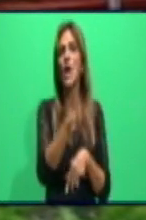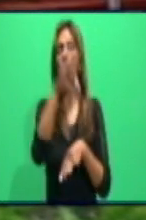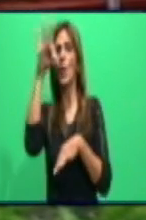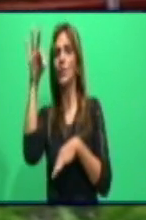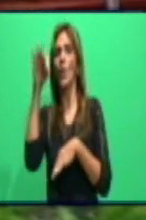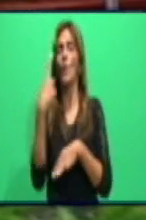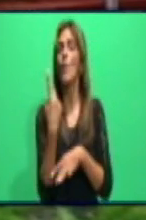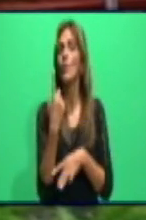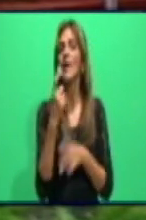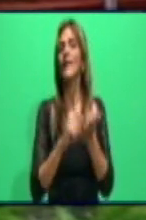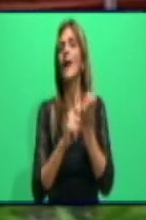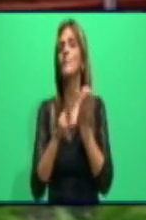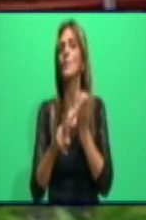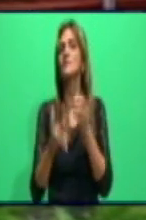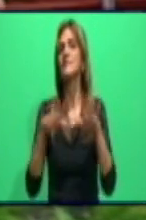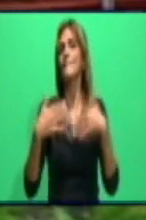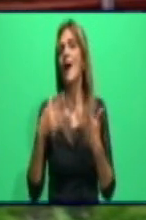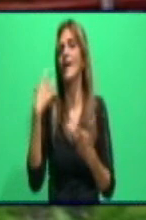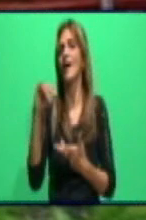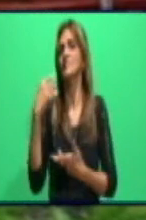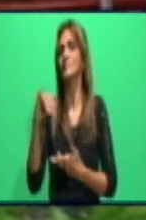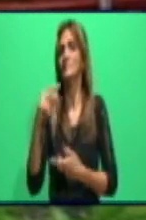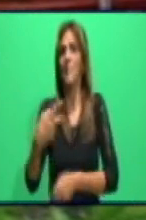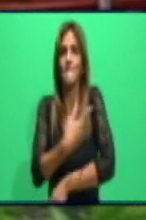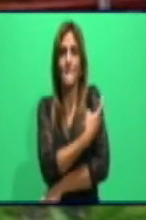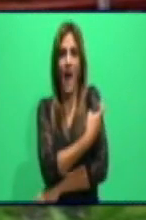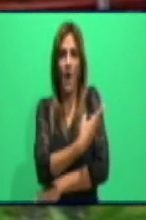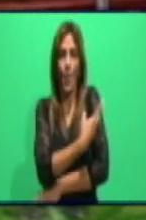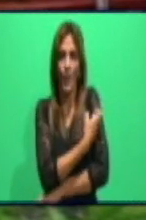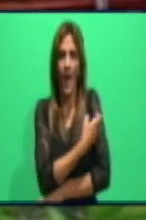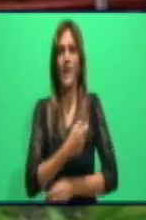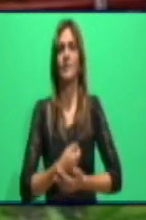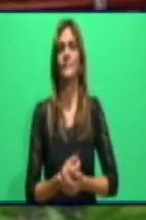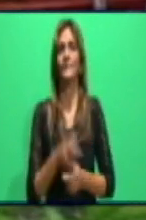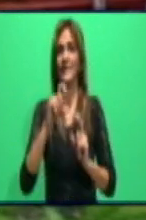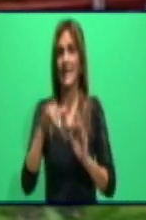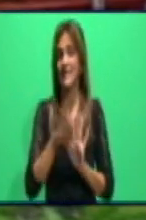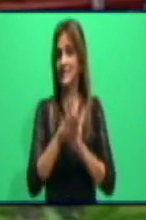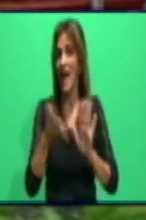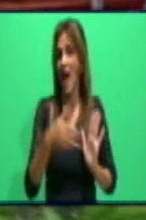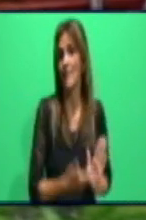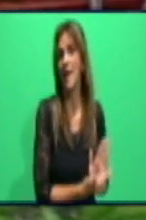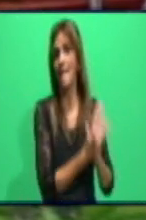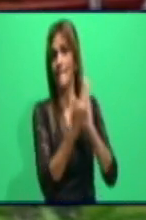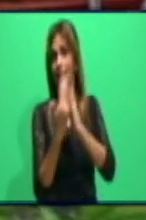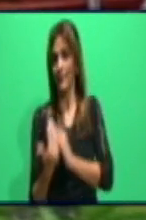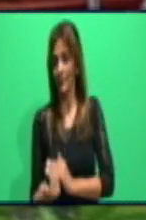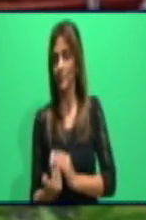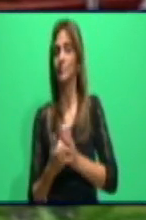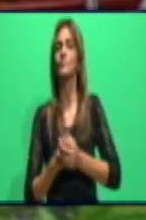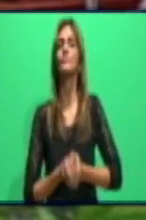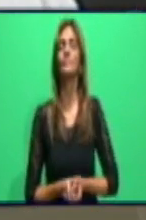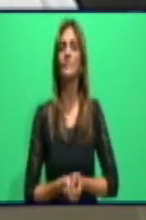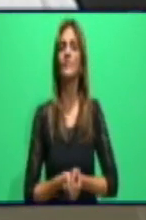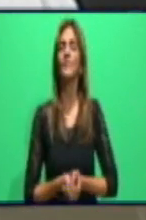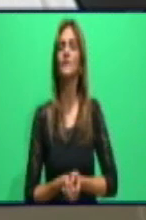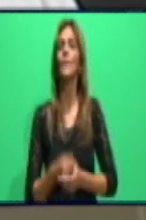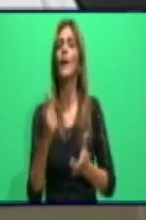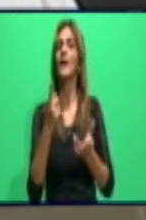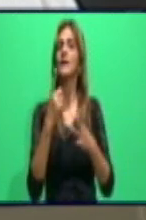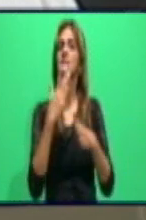ensayo vacunal segundo que había salido la caravana con la vacuna hacia las provincias de guantánamo santiago y granma